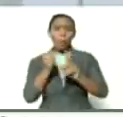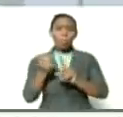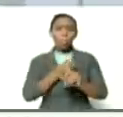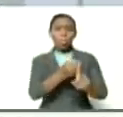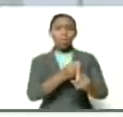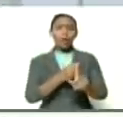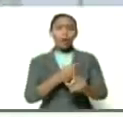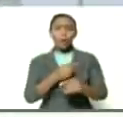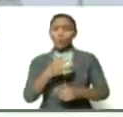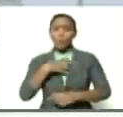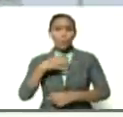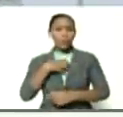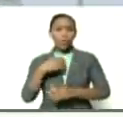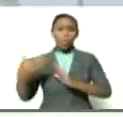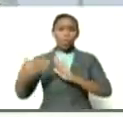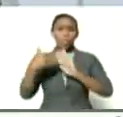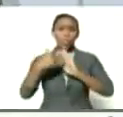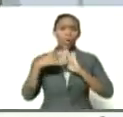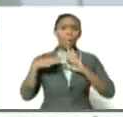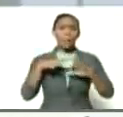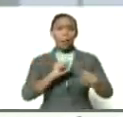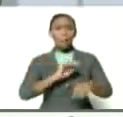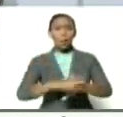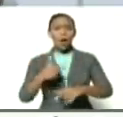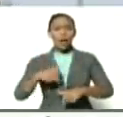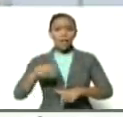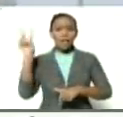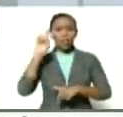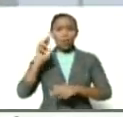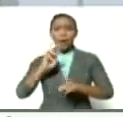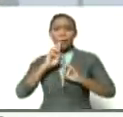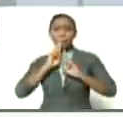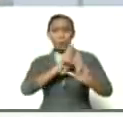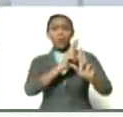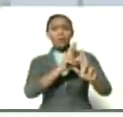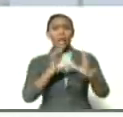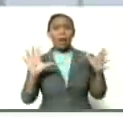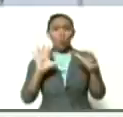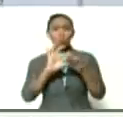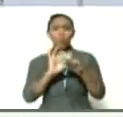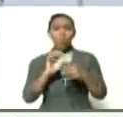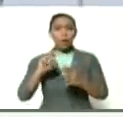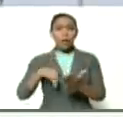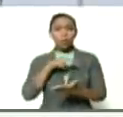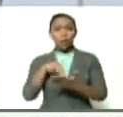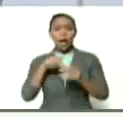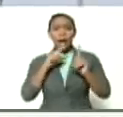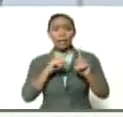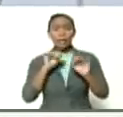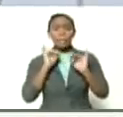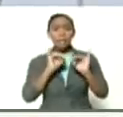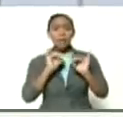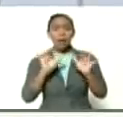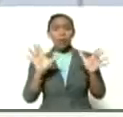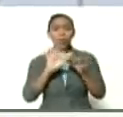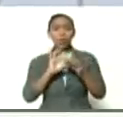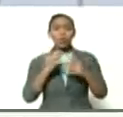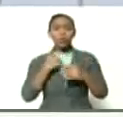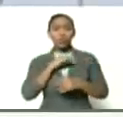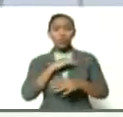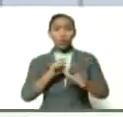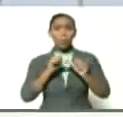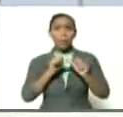no han podido las agresiones imperiales, porque Venezuela ha respondido en unión nacional. Y en esta misma unión nos vamos a